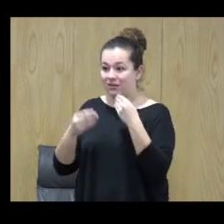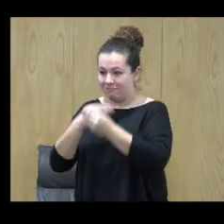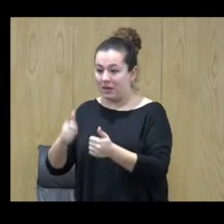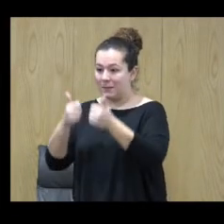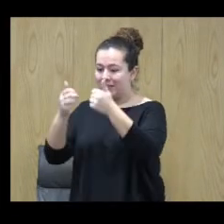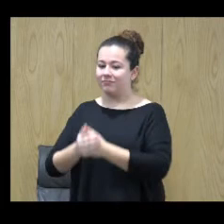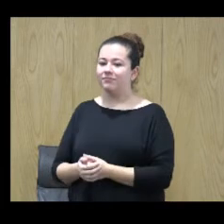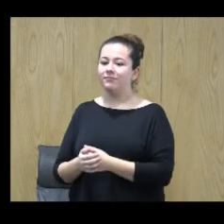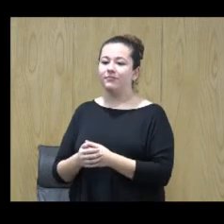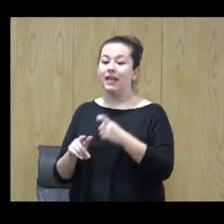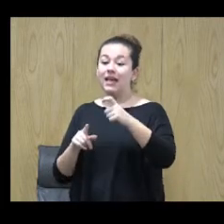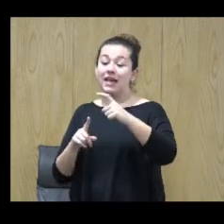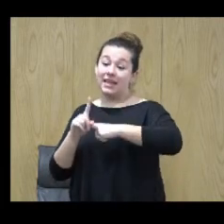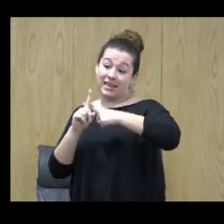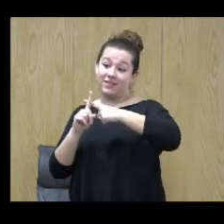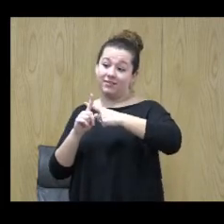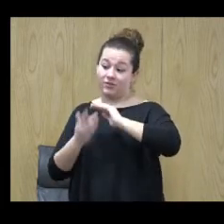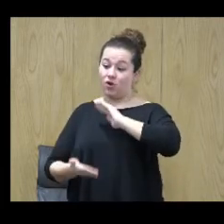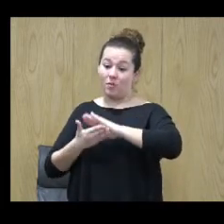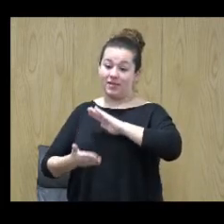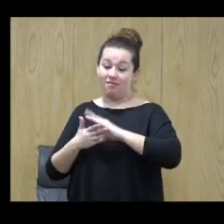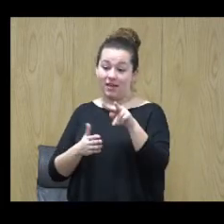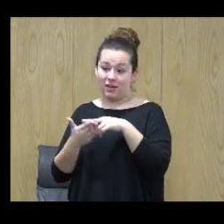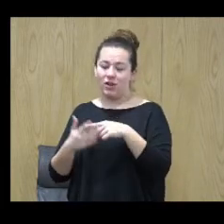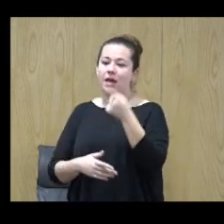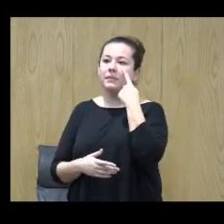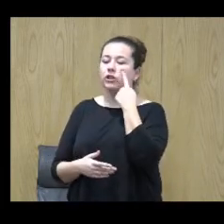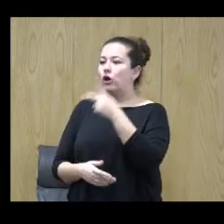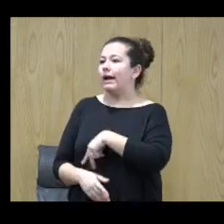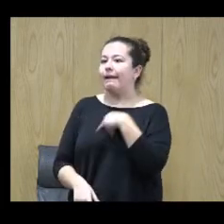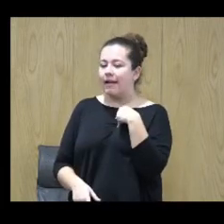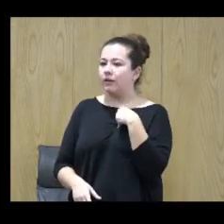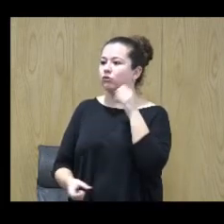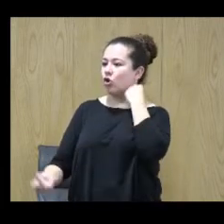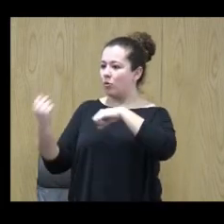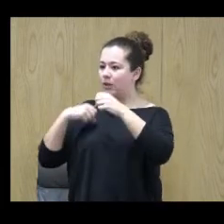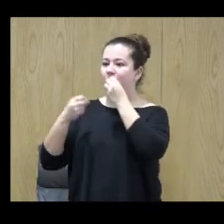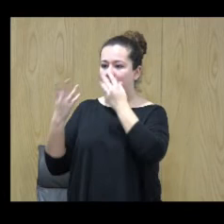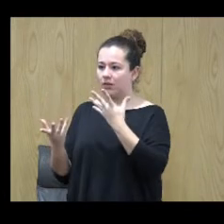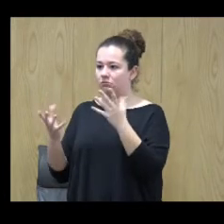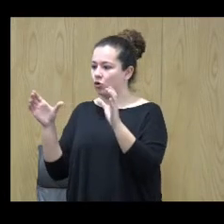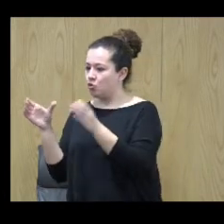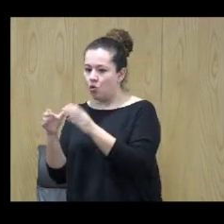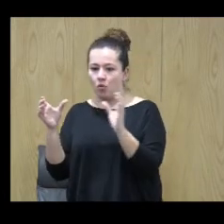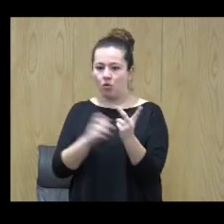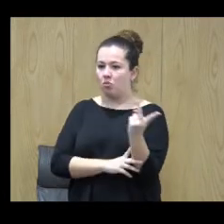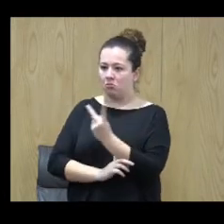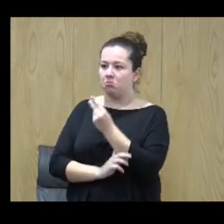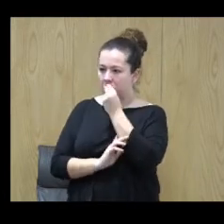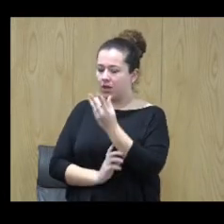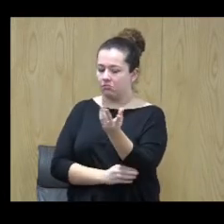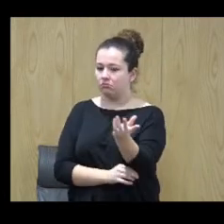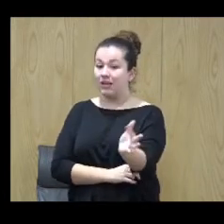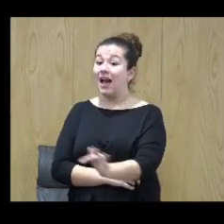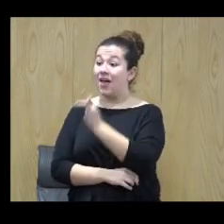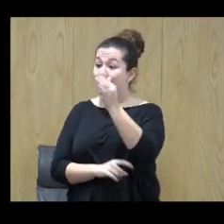Sobre el nivel de competencia lectora, bueno, pues hemos visto que en general hay un buen comportamiento en ambos grupos. Y además ese